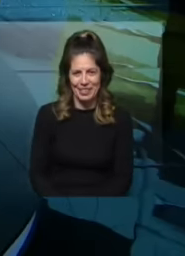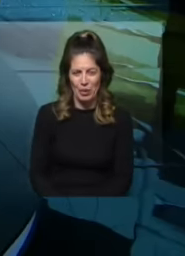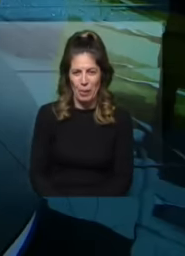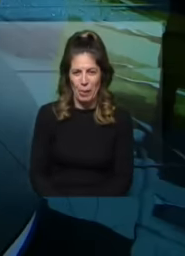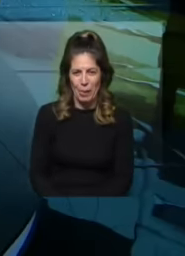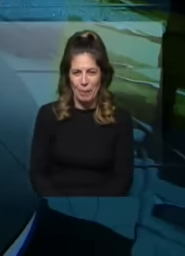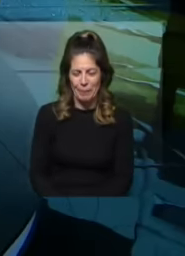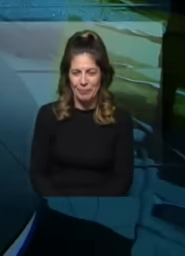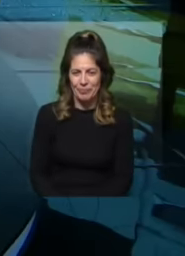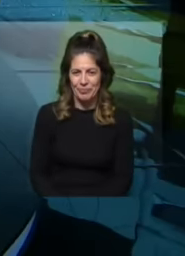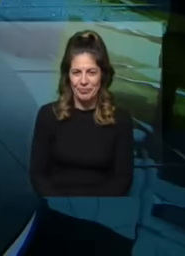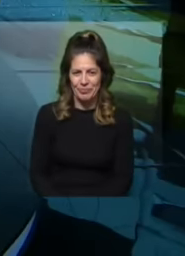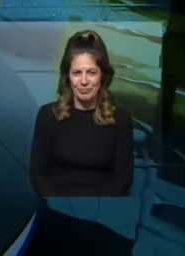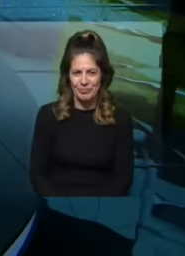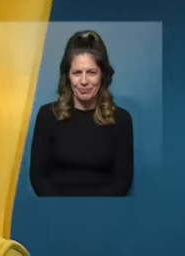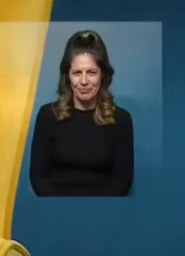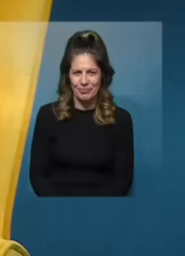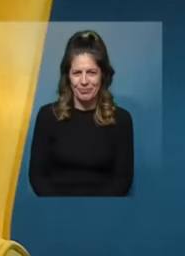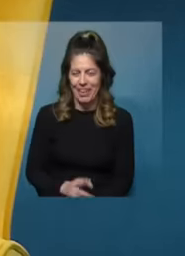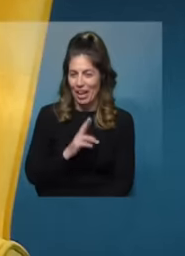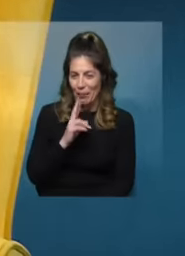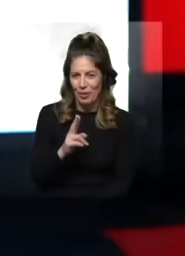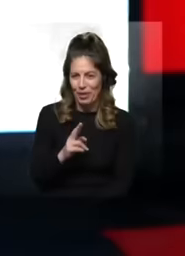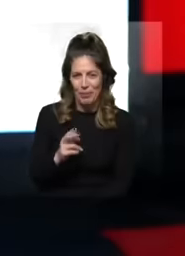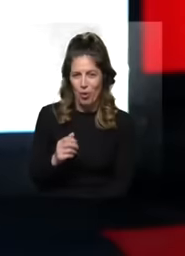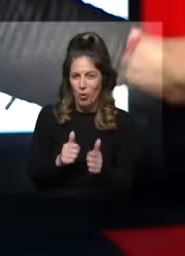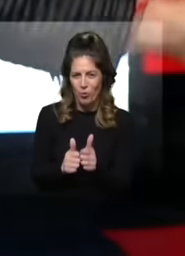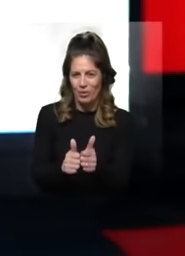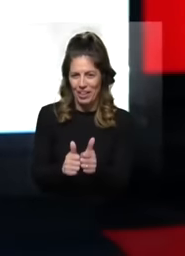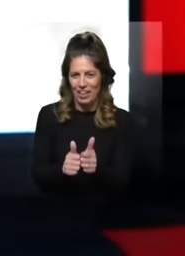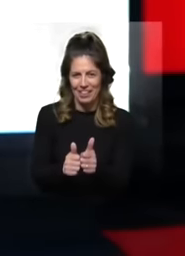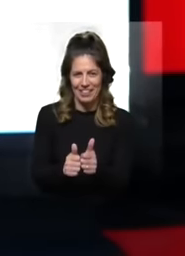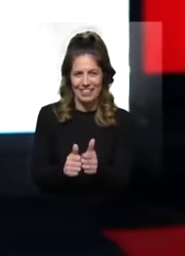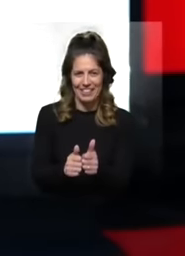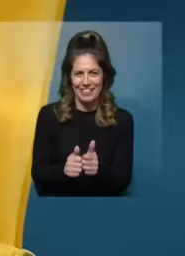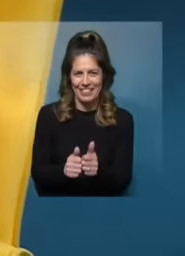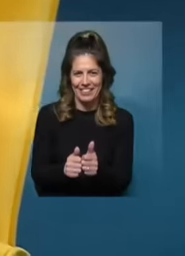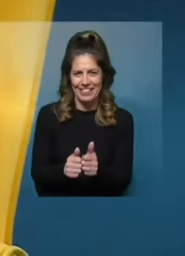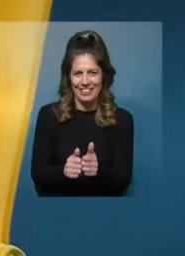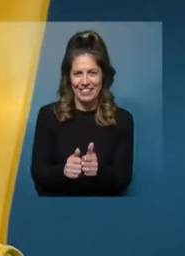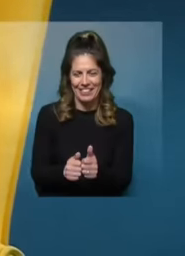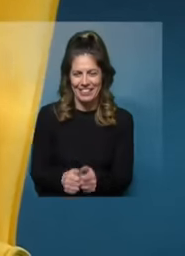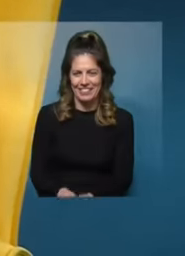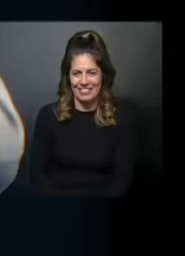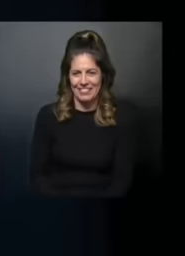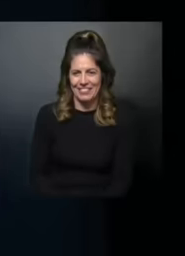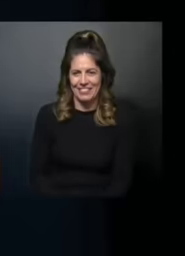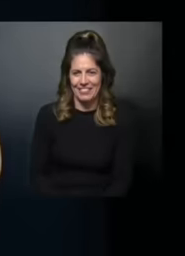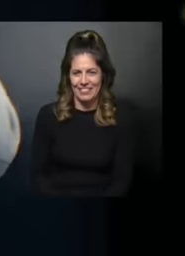Bueno, y bueno, contestemos juntos. Esto es como la pobre langosta que la cocinan viva. Bueno, pero ay, la olla. Ponete que fue